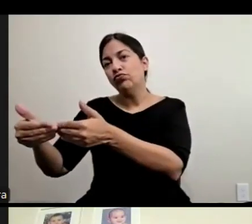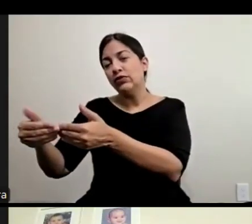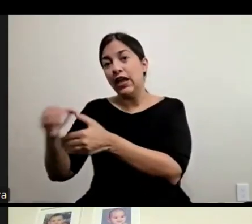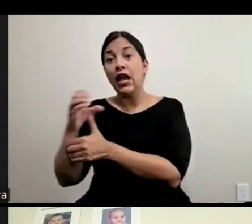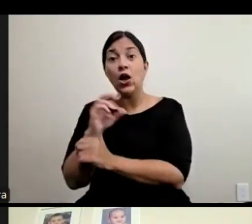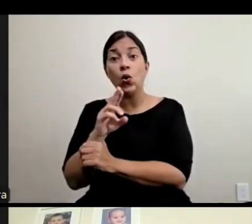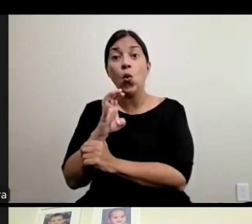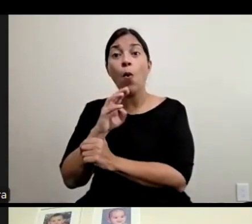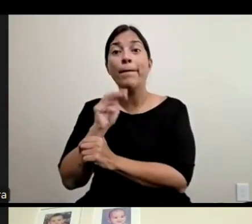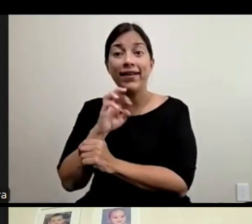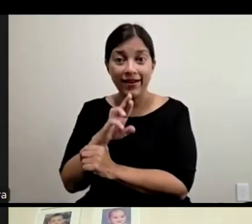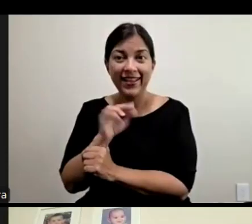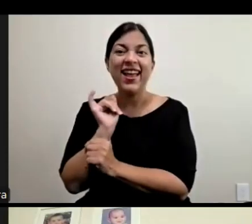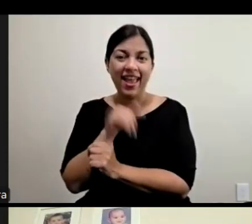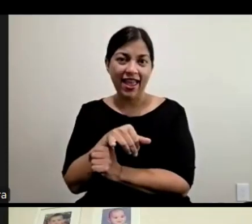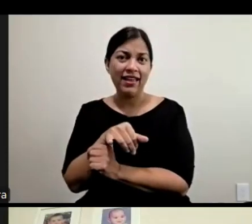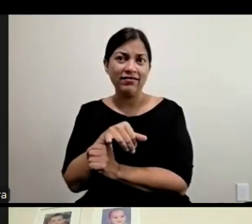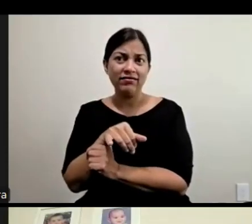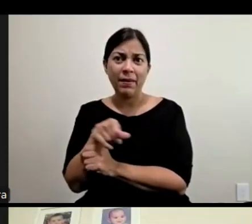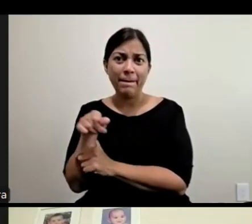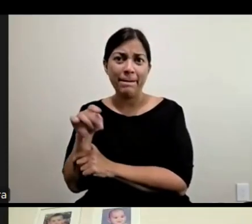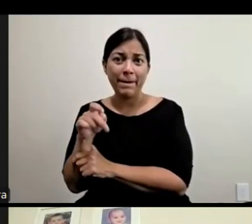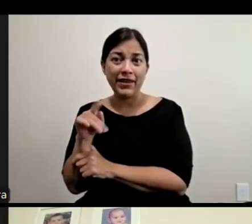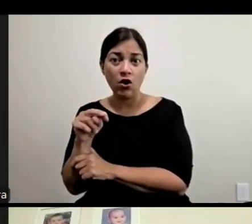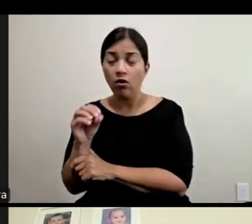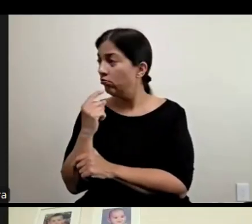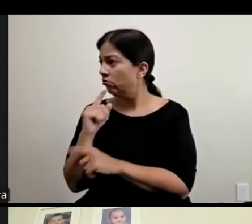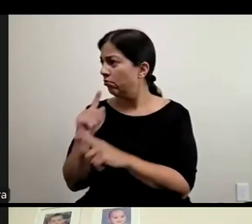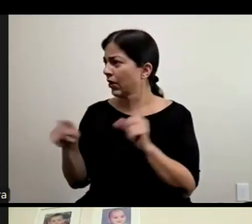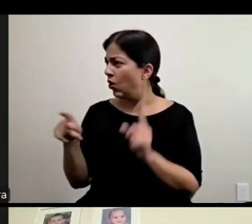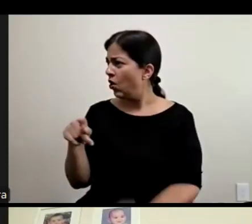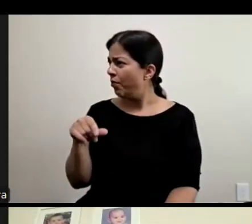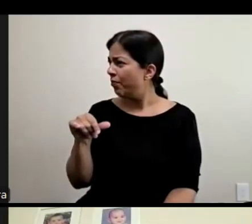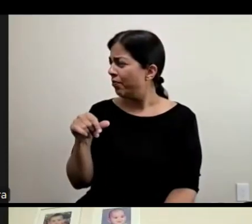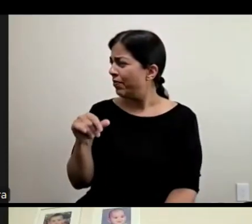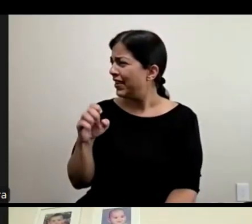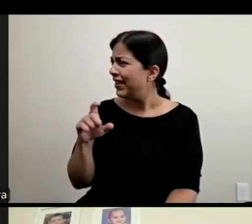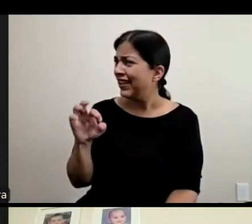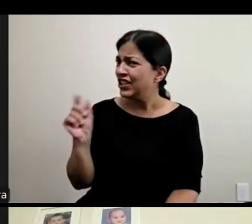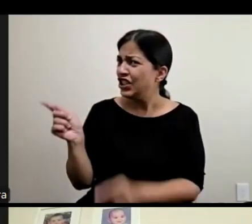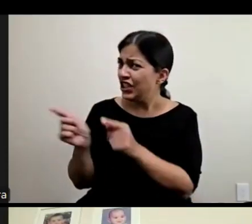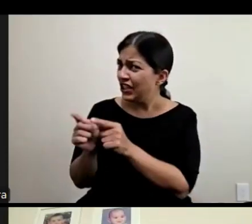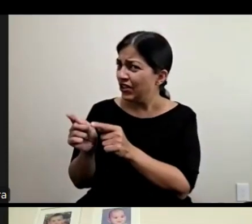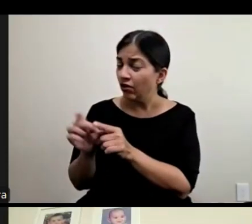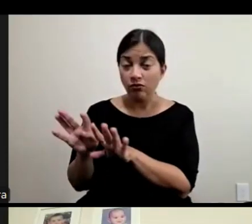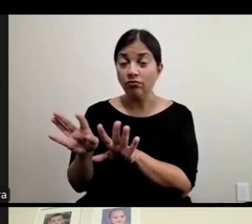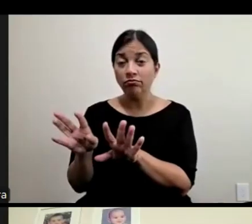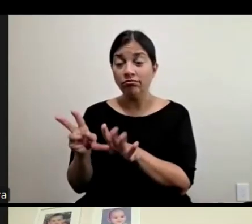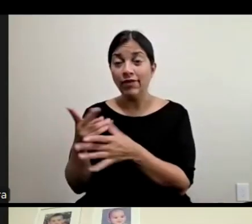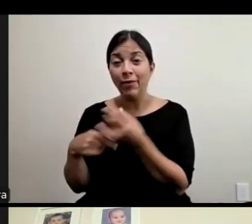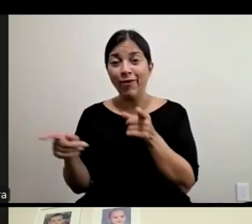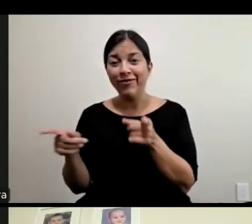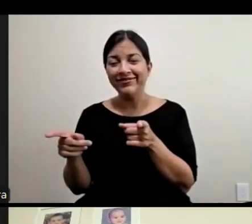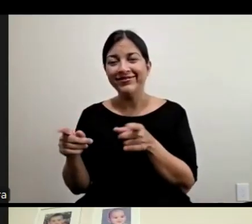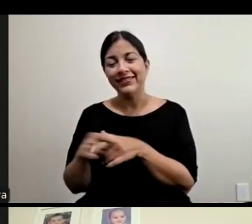pepino. Pero es que el pickle es como chiquitito. No, lo hay de far, porque obviamente él reduce